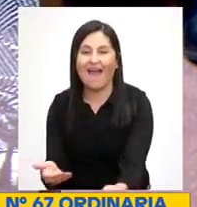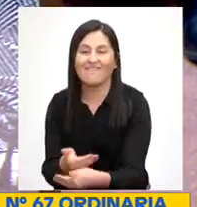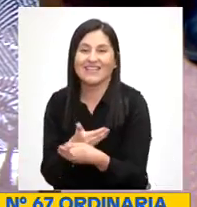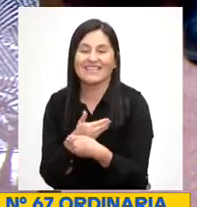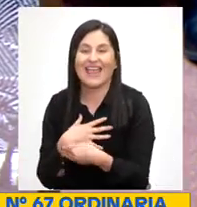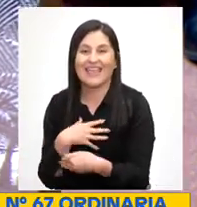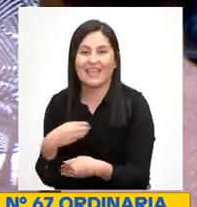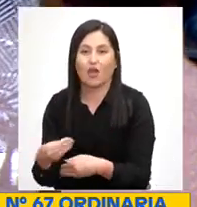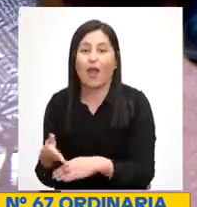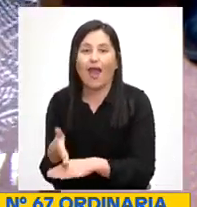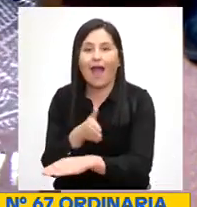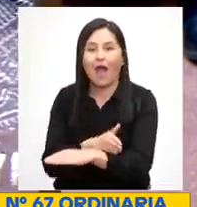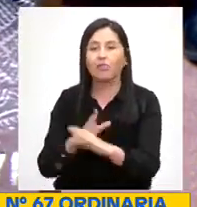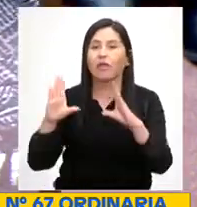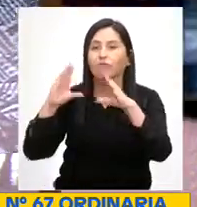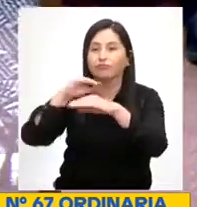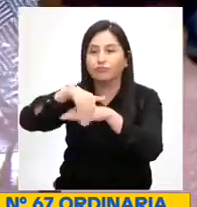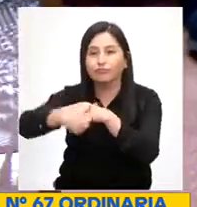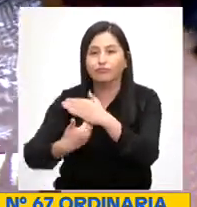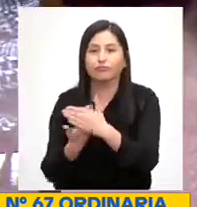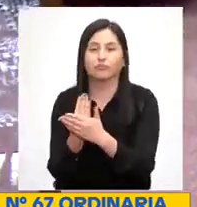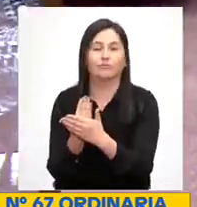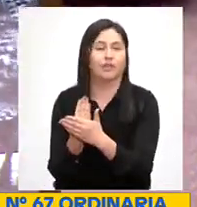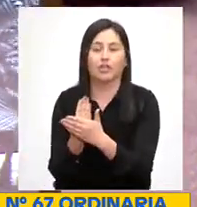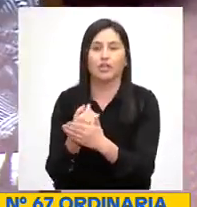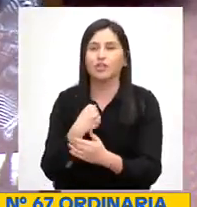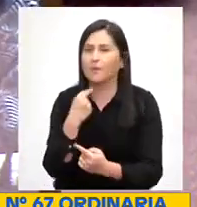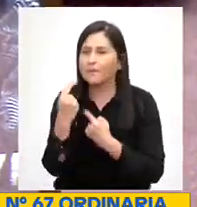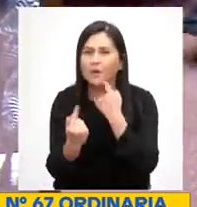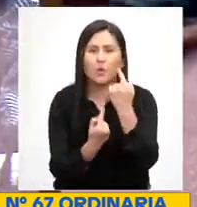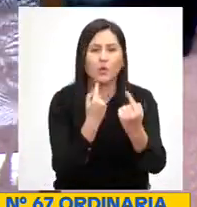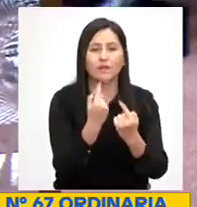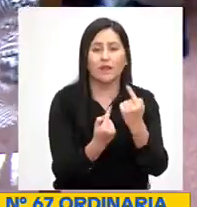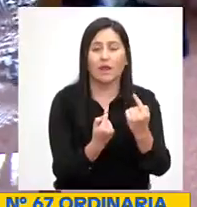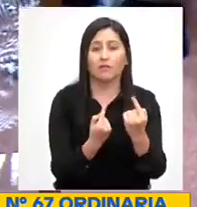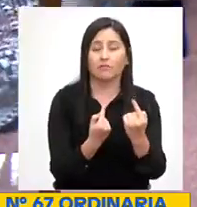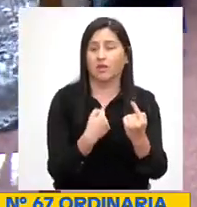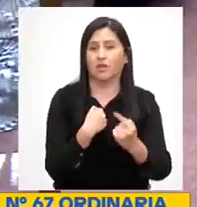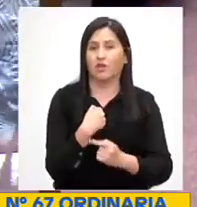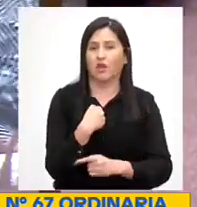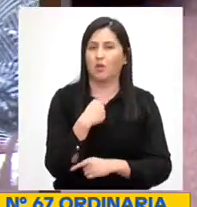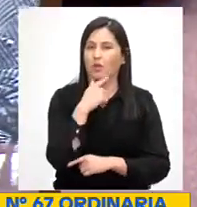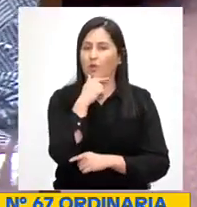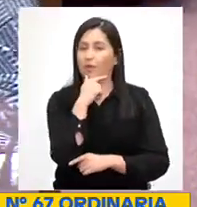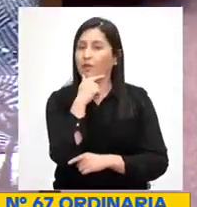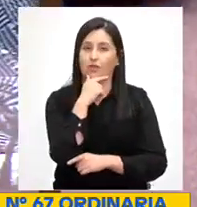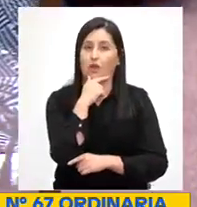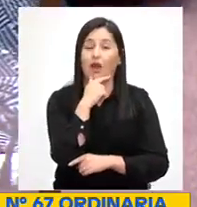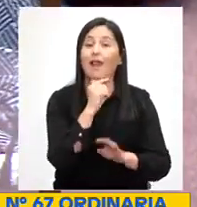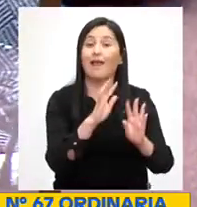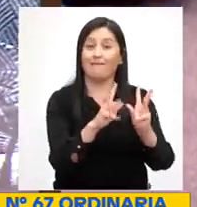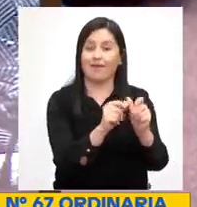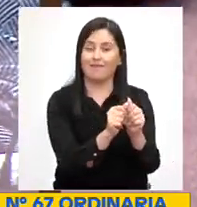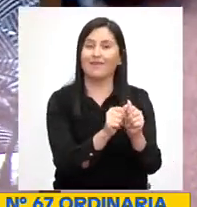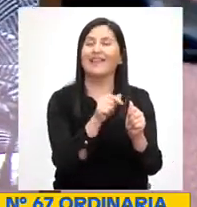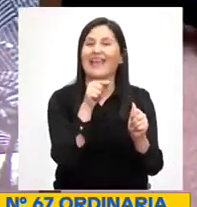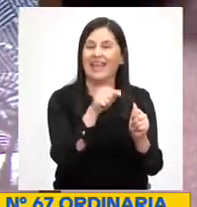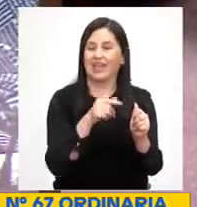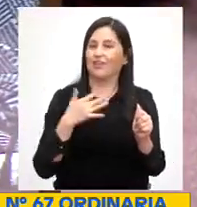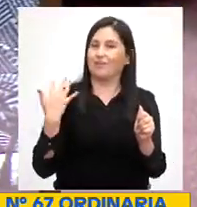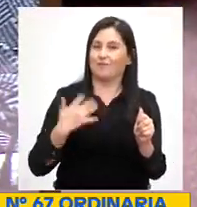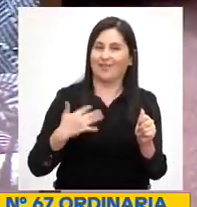día entonces yo les quiero preguntar a todos aquellos que no me cabe ninguna duda que consideran que la familia es el núcleo fundamental de la